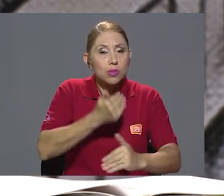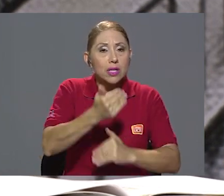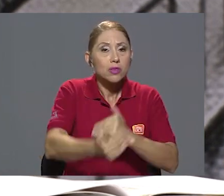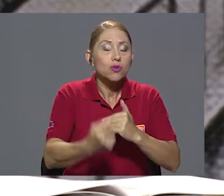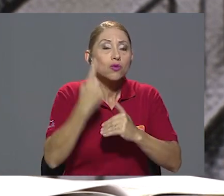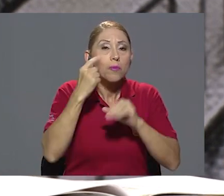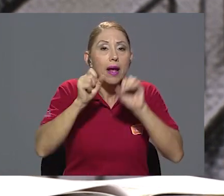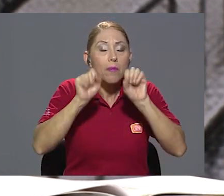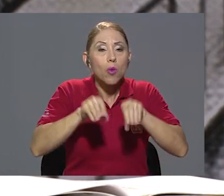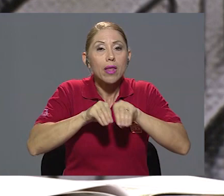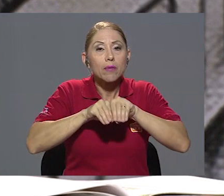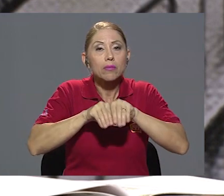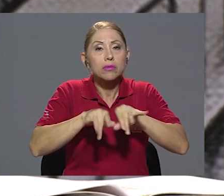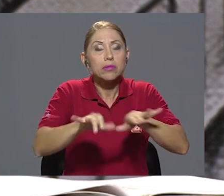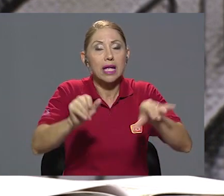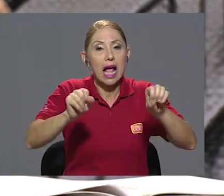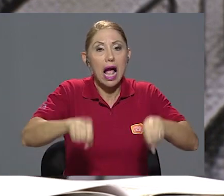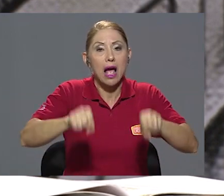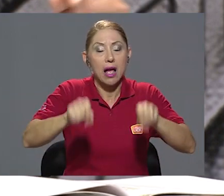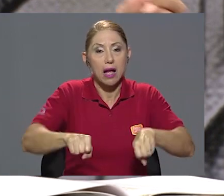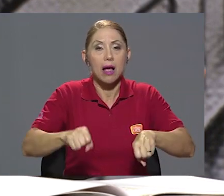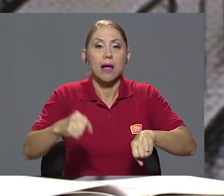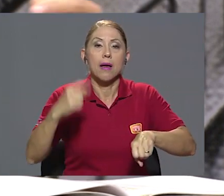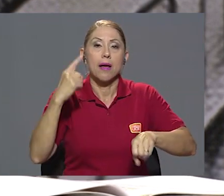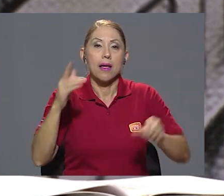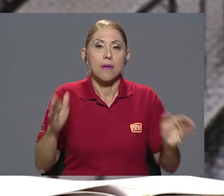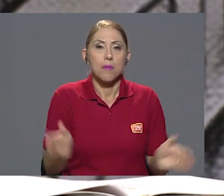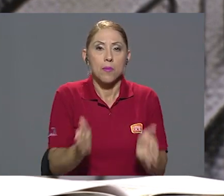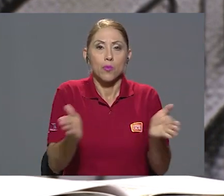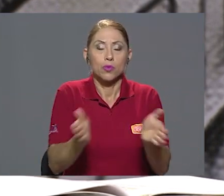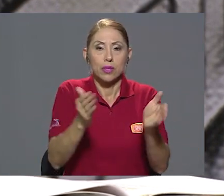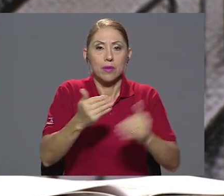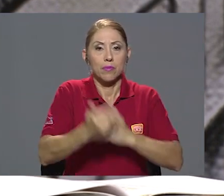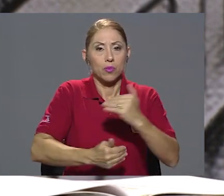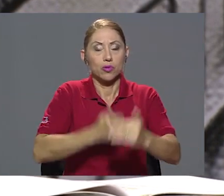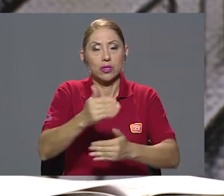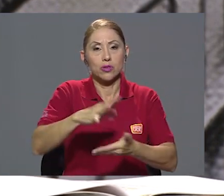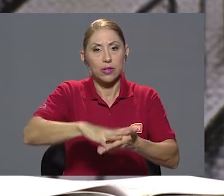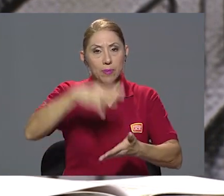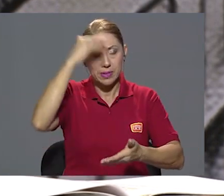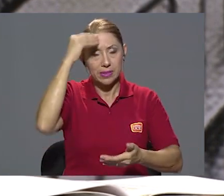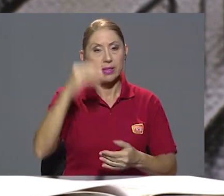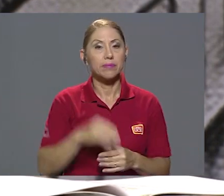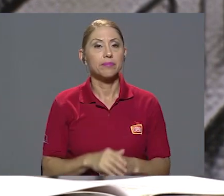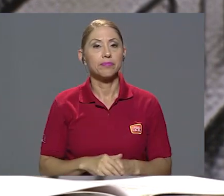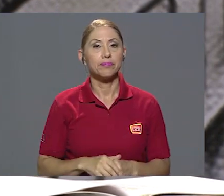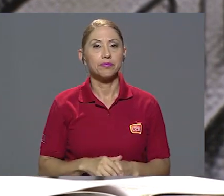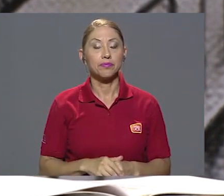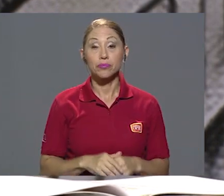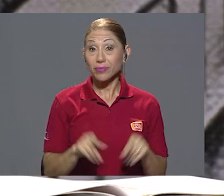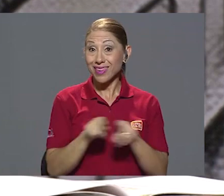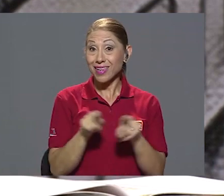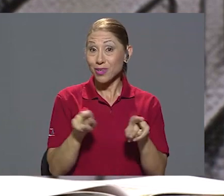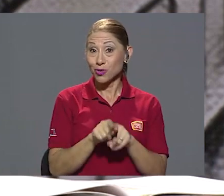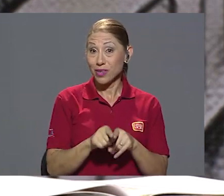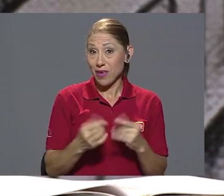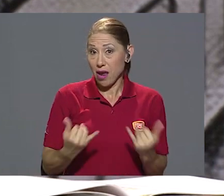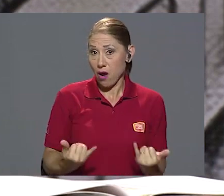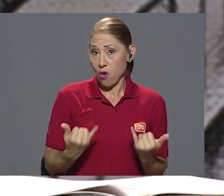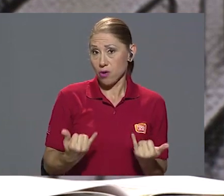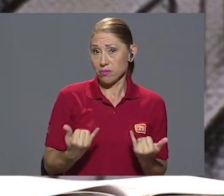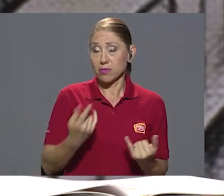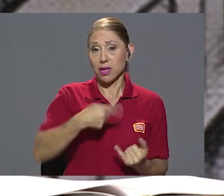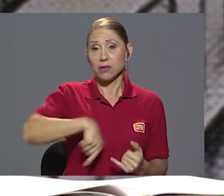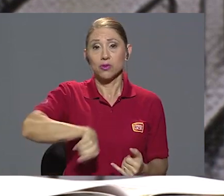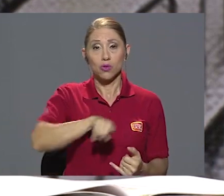desplegar capacidades también para impulsar los procesos de aprendizaje? E inclusive, hoy que nos